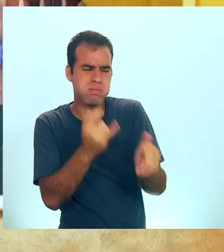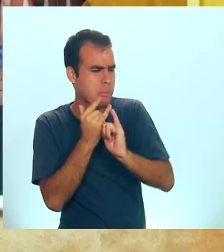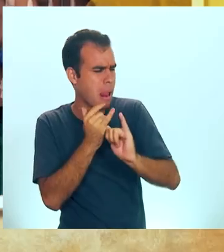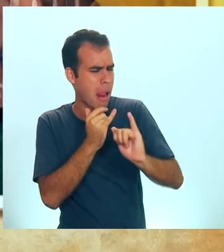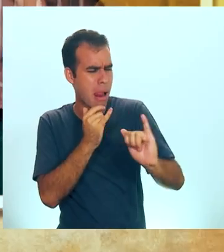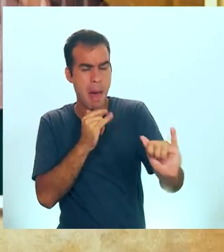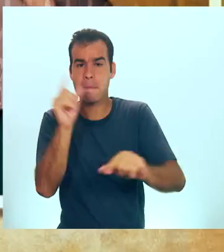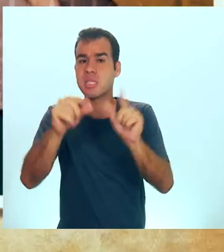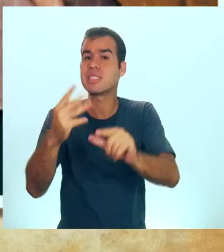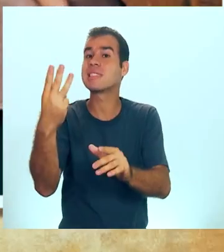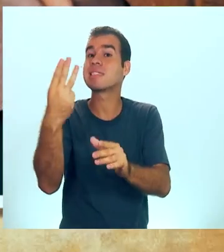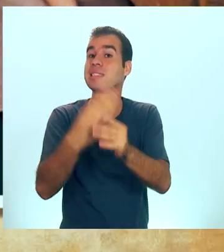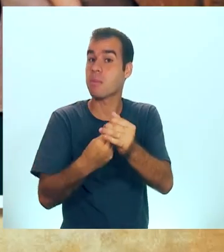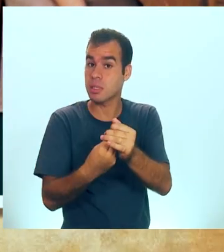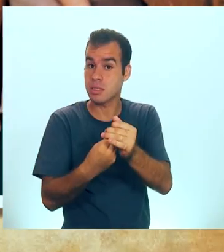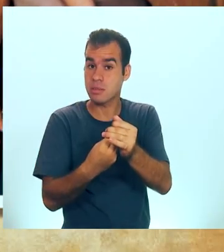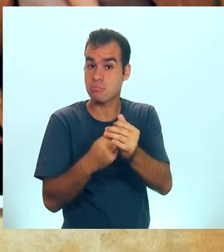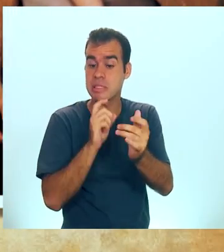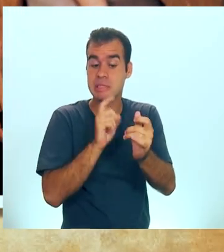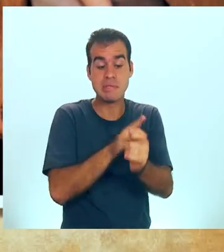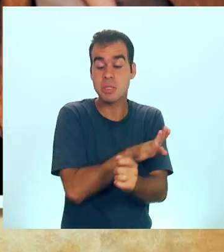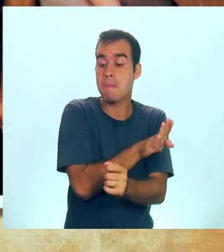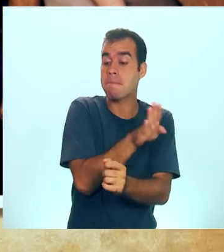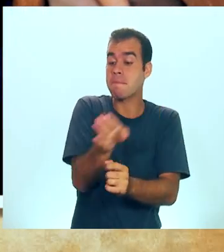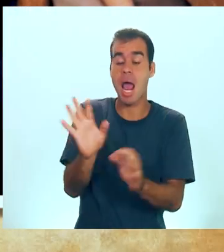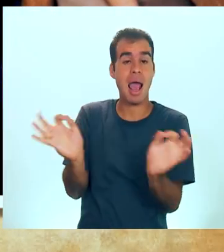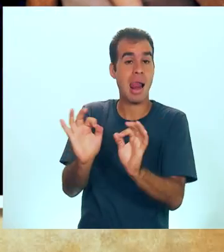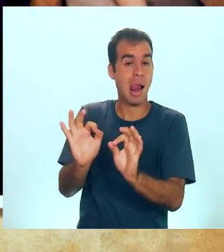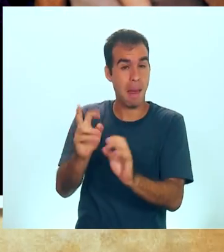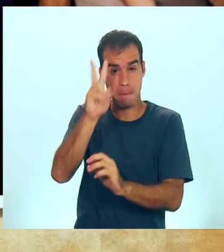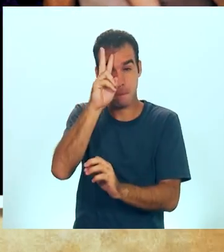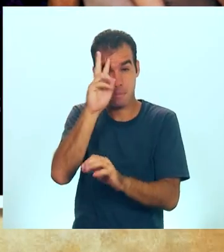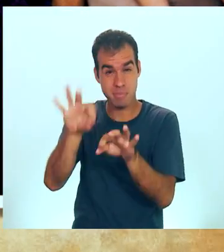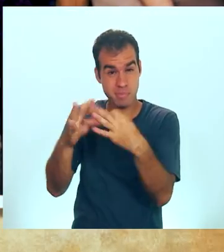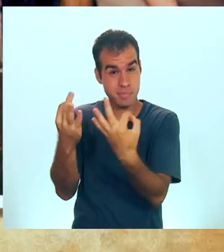no podían llegar hacia el consultorio o hacia el policlínico,